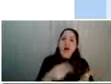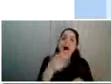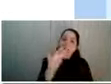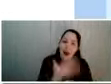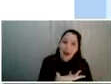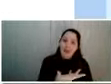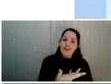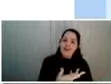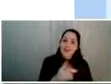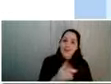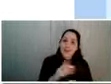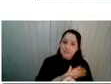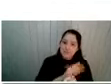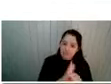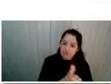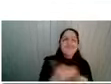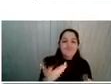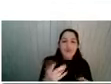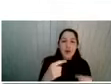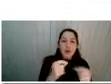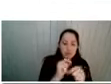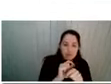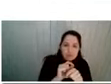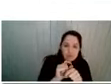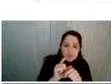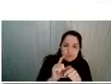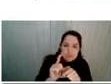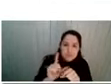amplifica. Entonces les voy a mostrar